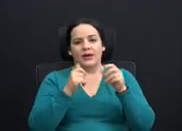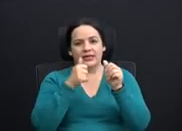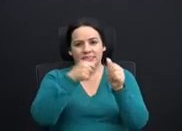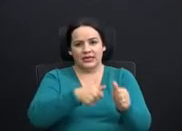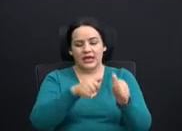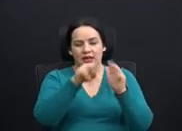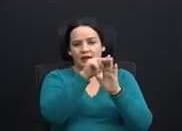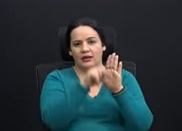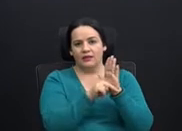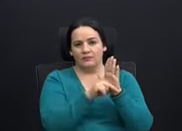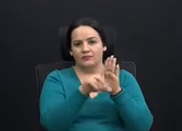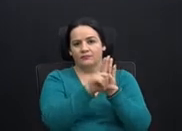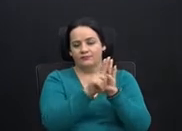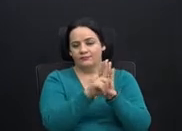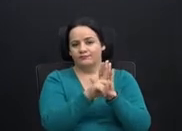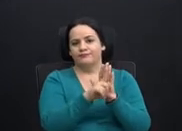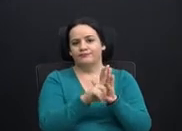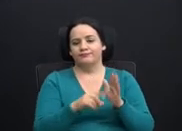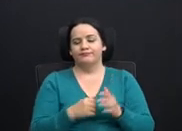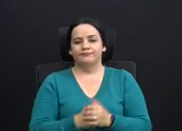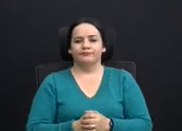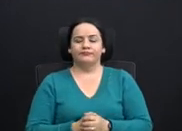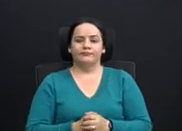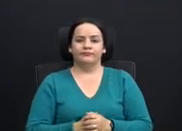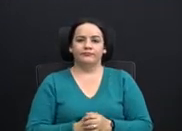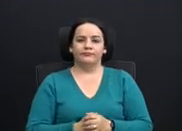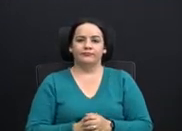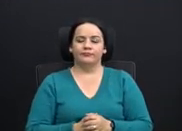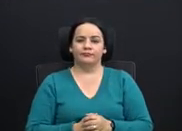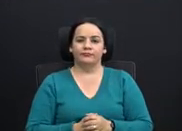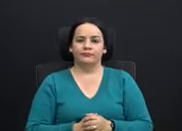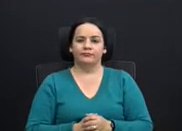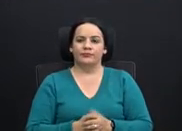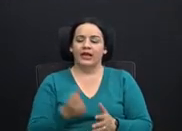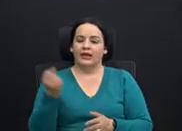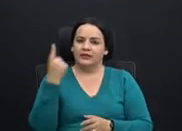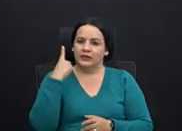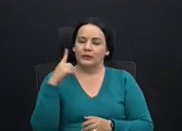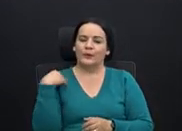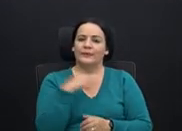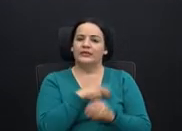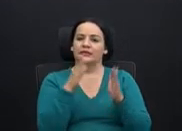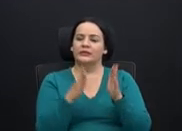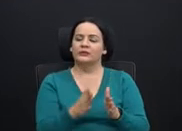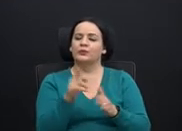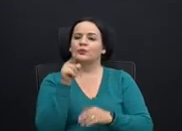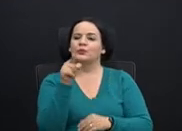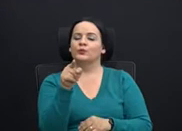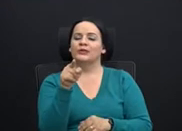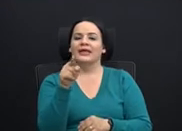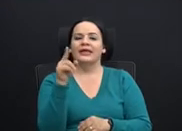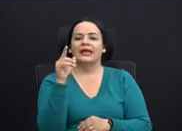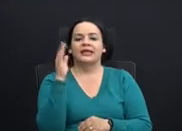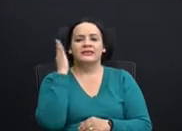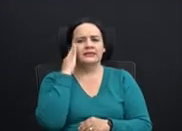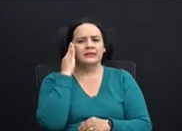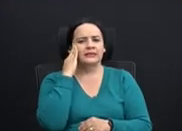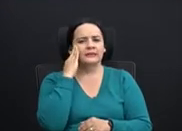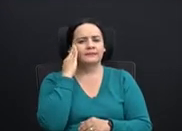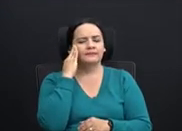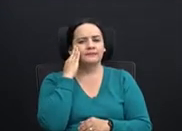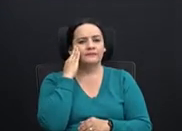nacional jurídica. Entiendo. Ministro, quisiera saber si se tiene identificado dónde se está